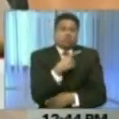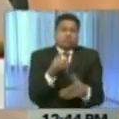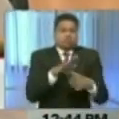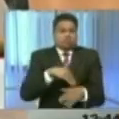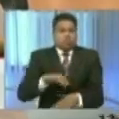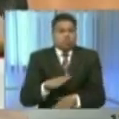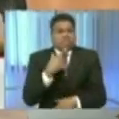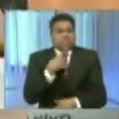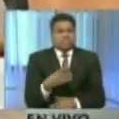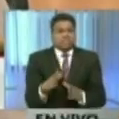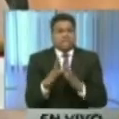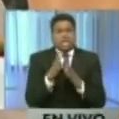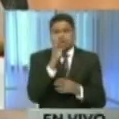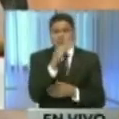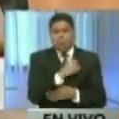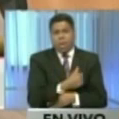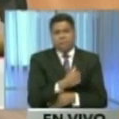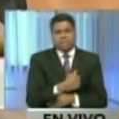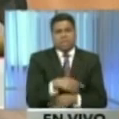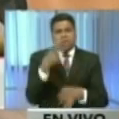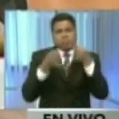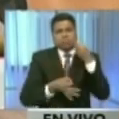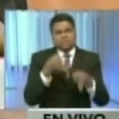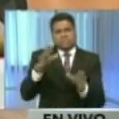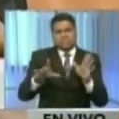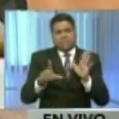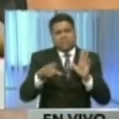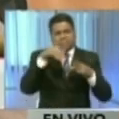a nivel de transparencia y justicia electoral.